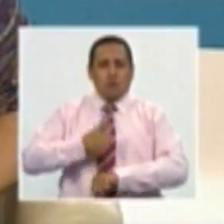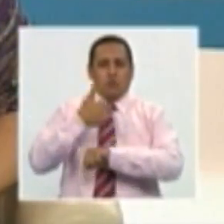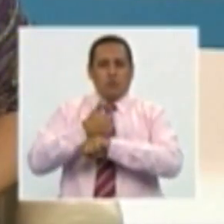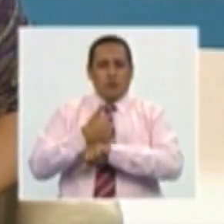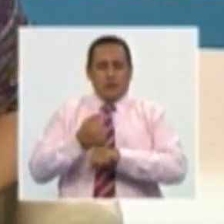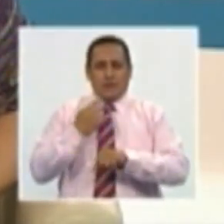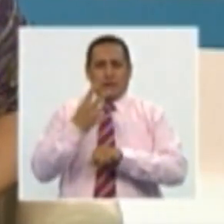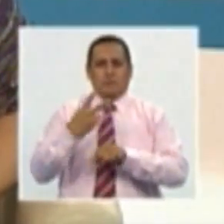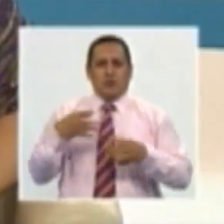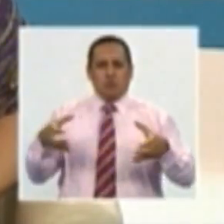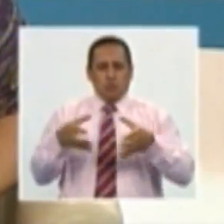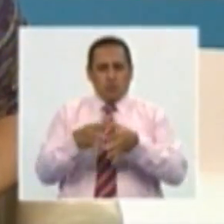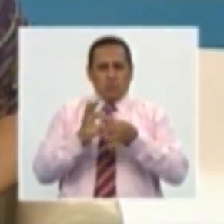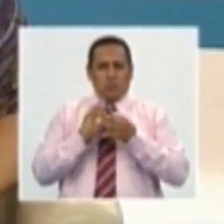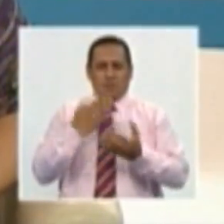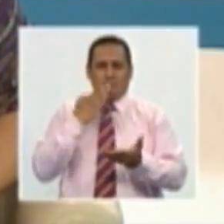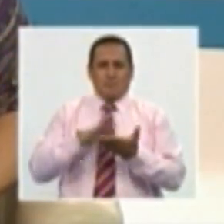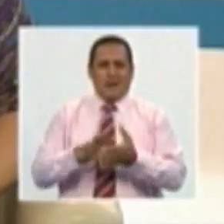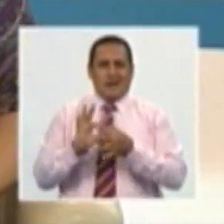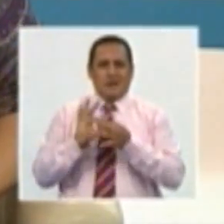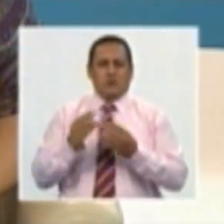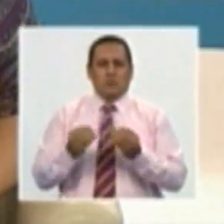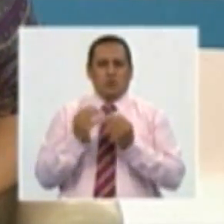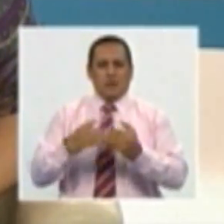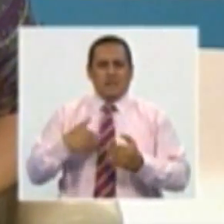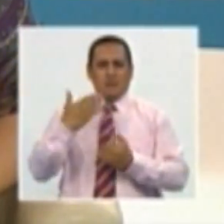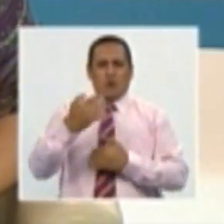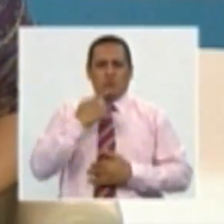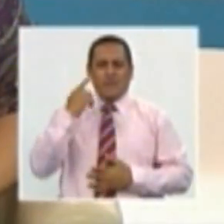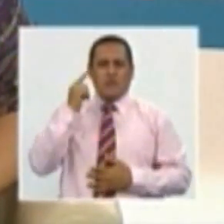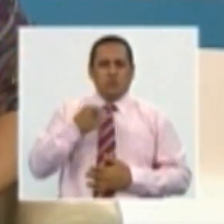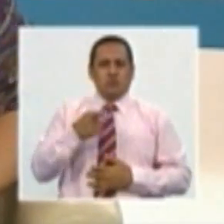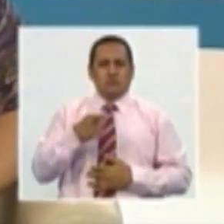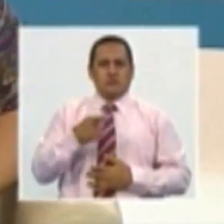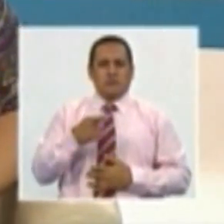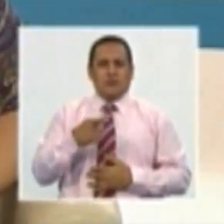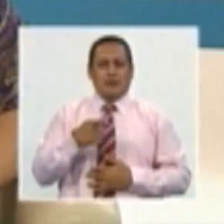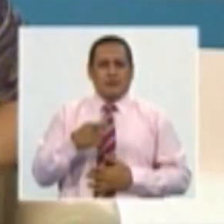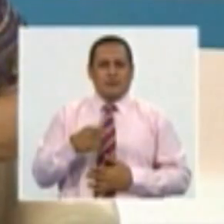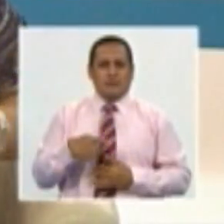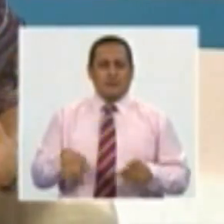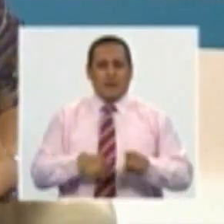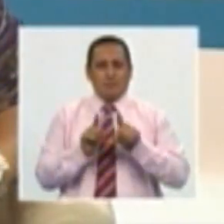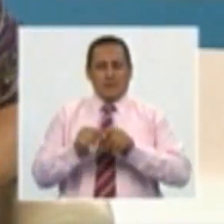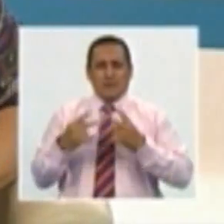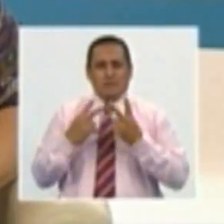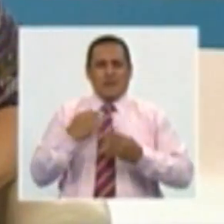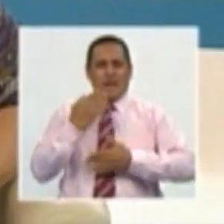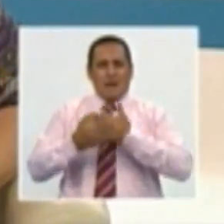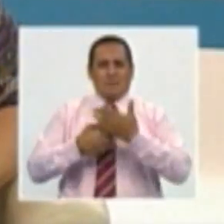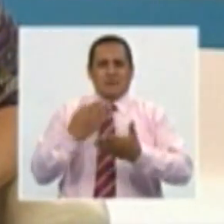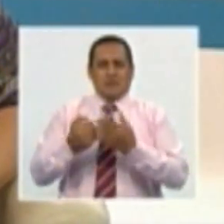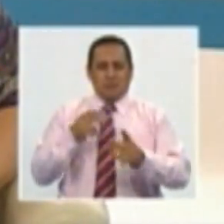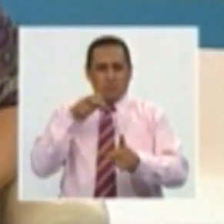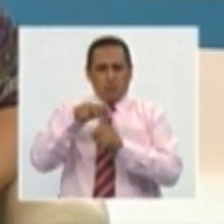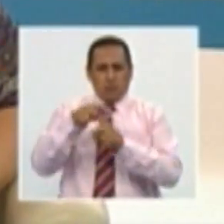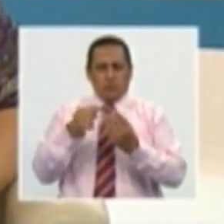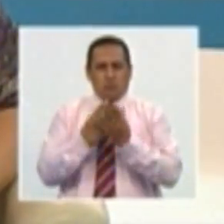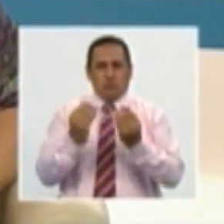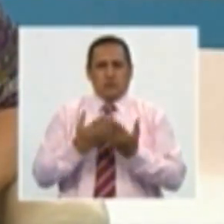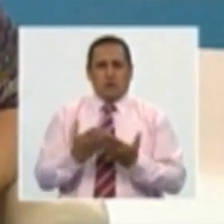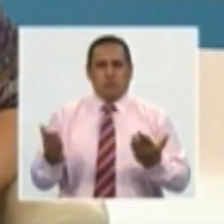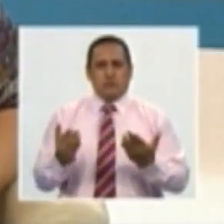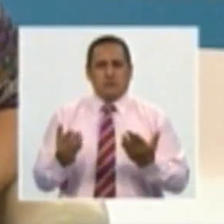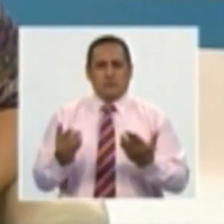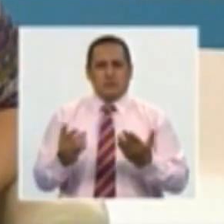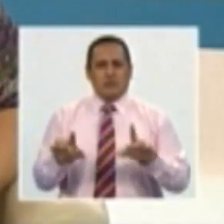a malas relaciones, ¿no? Porque ha habido por medio una denuncia y poner en descubierto casos pues